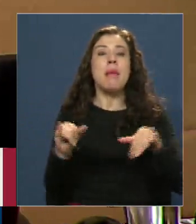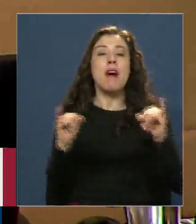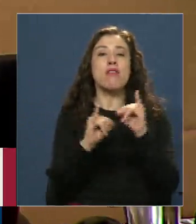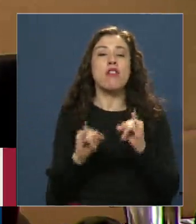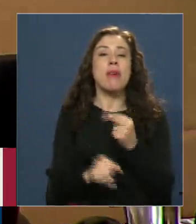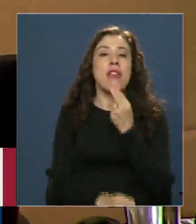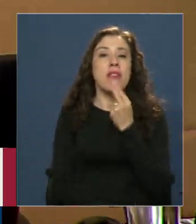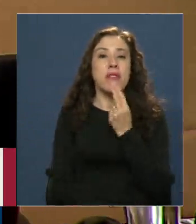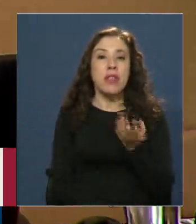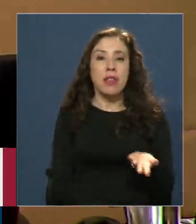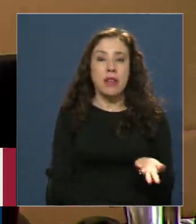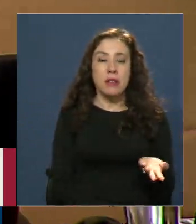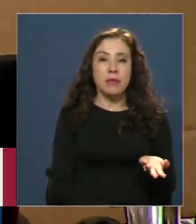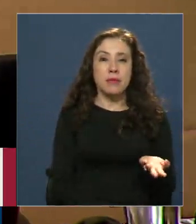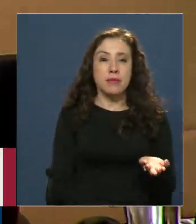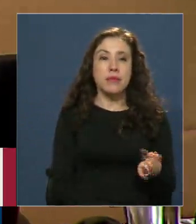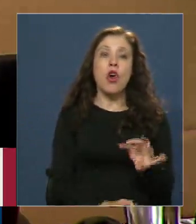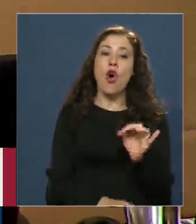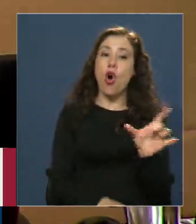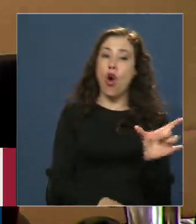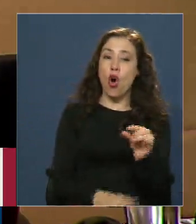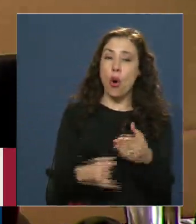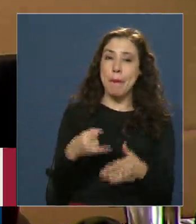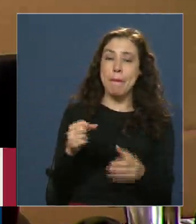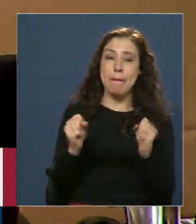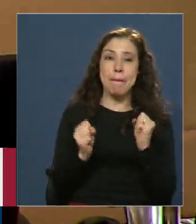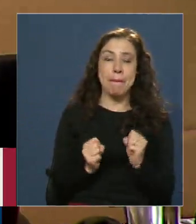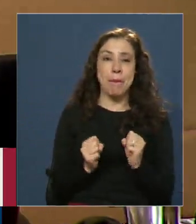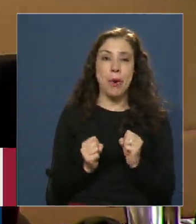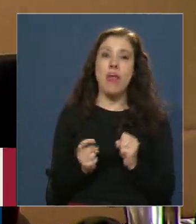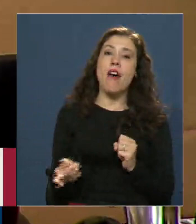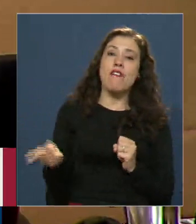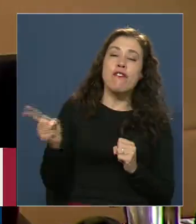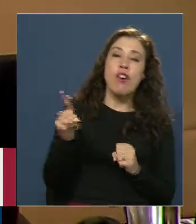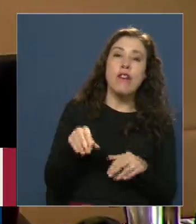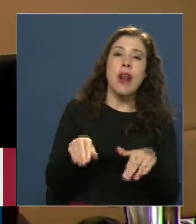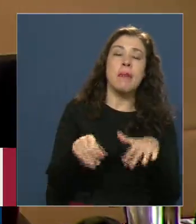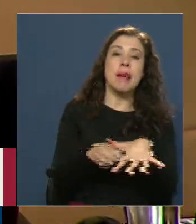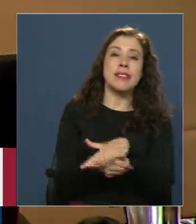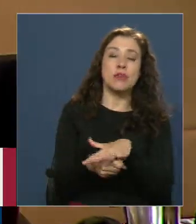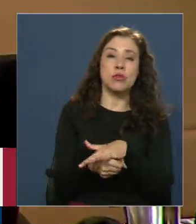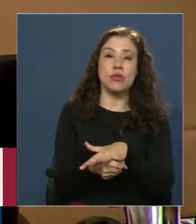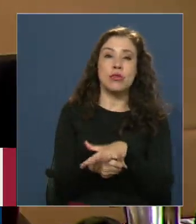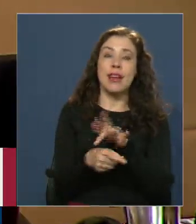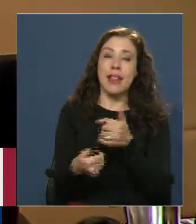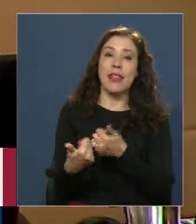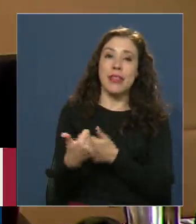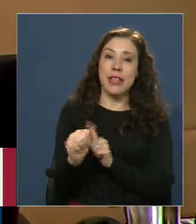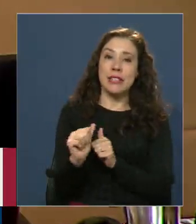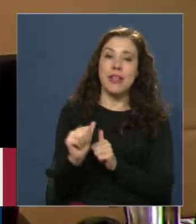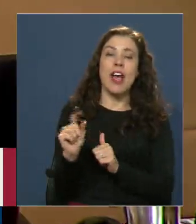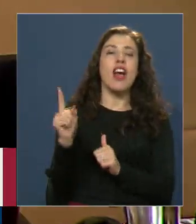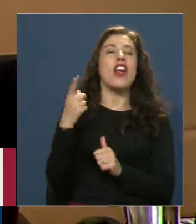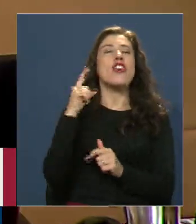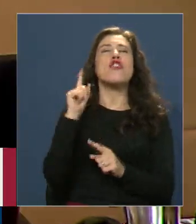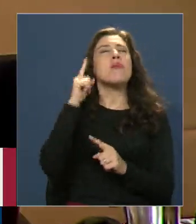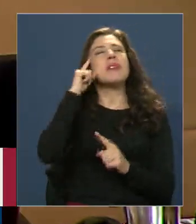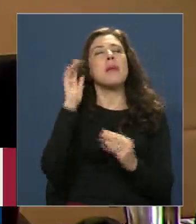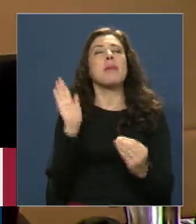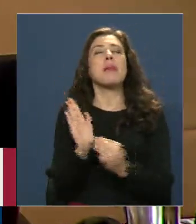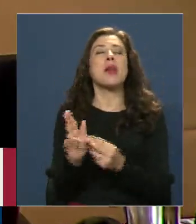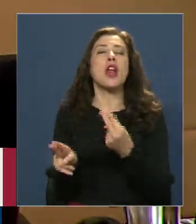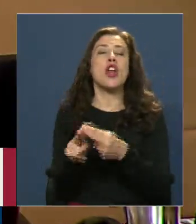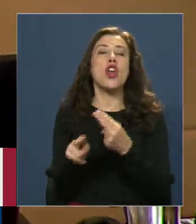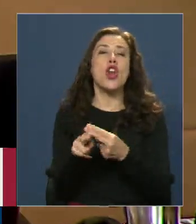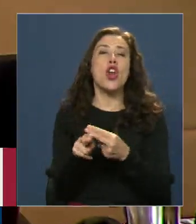vida o por lo menos en un corto plazo puedan retomarla? Y ese es uno de los desafíos. No es colocar un nombre, porque creo